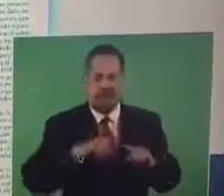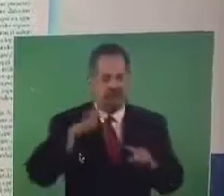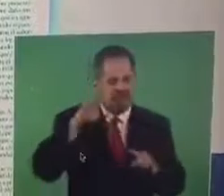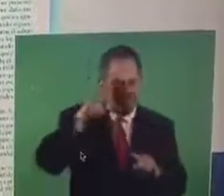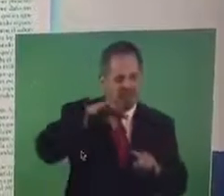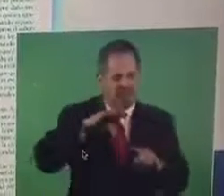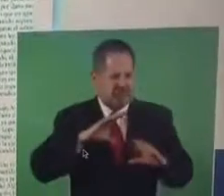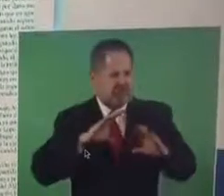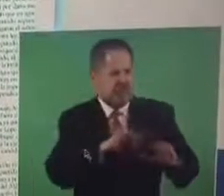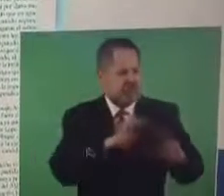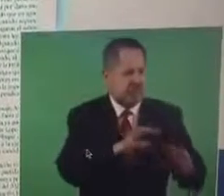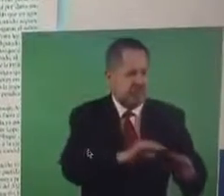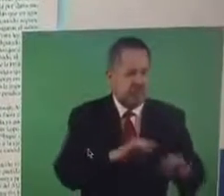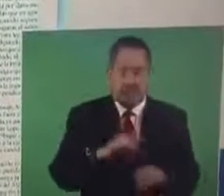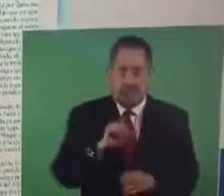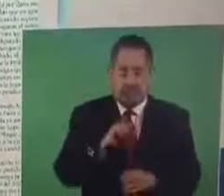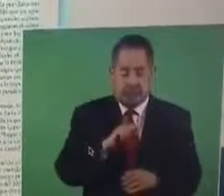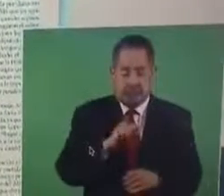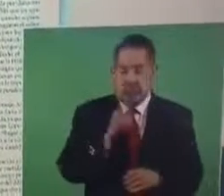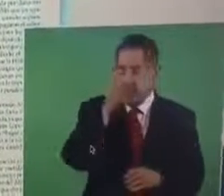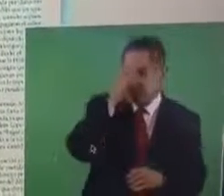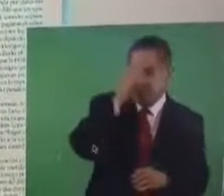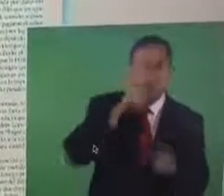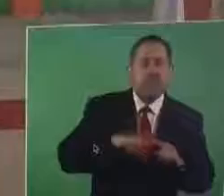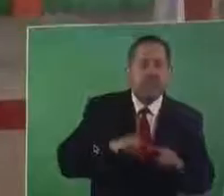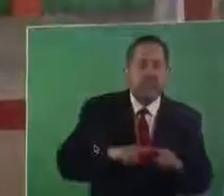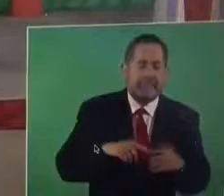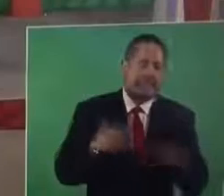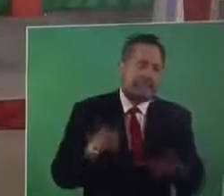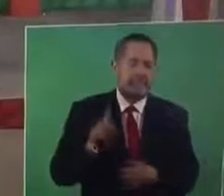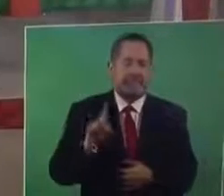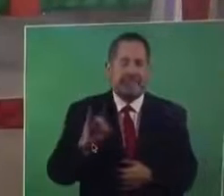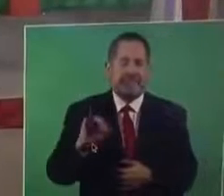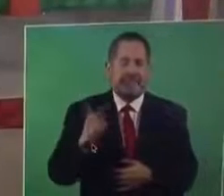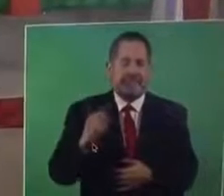de Anaya, pues es Diego Fernández de Ceballos,